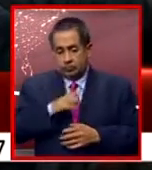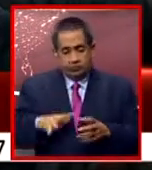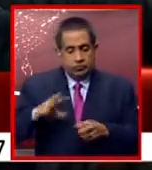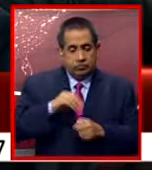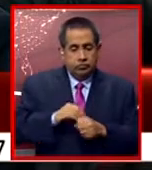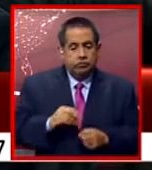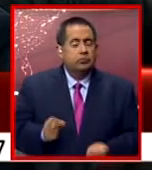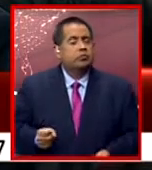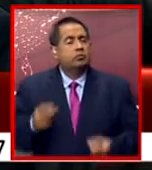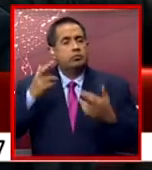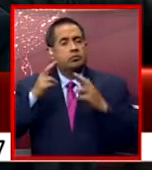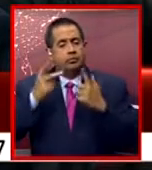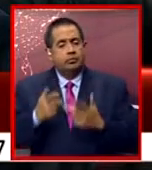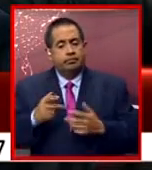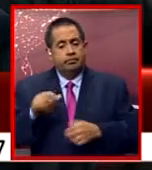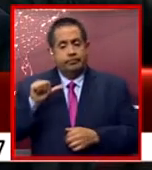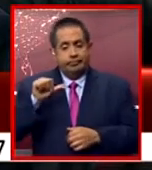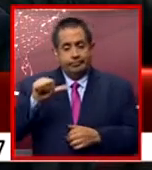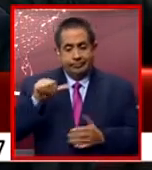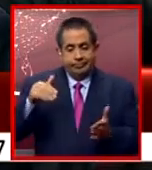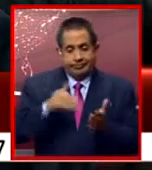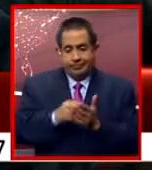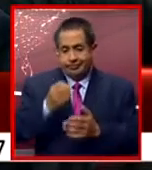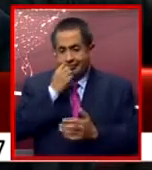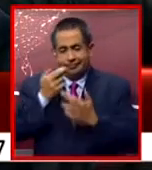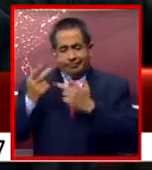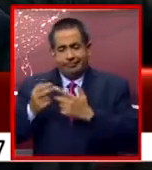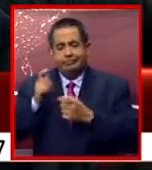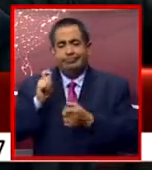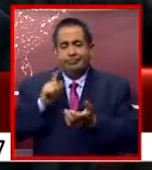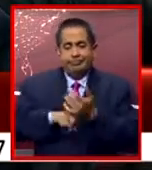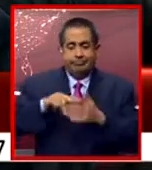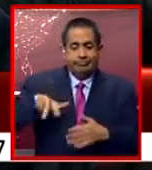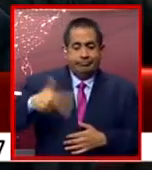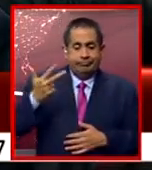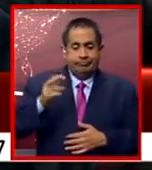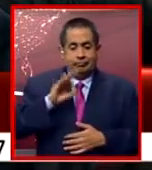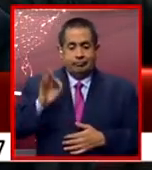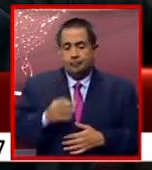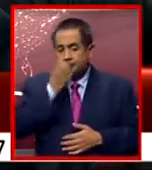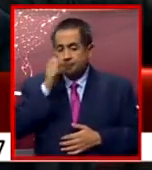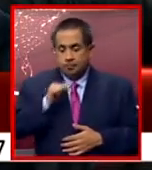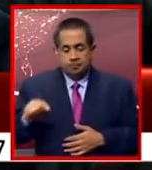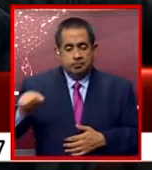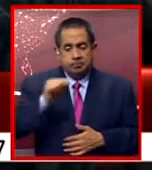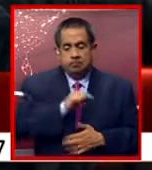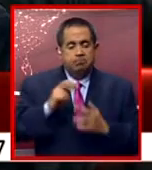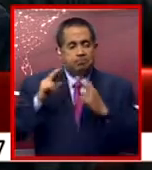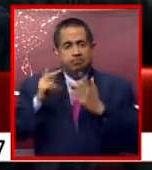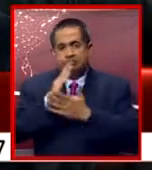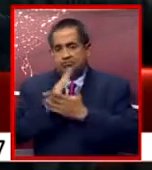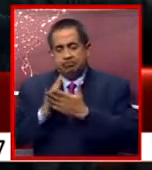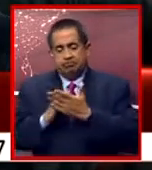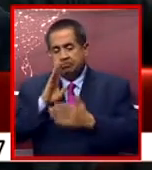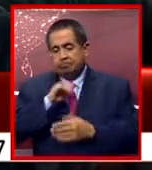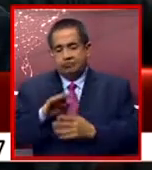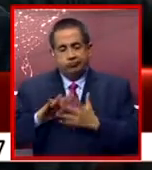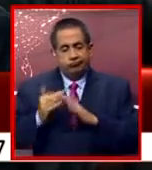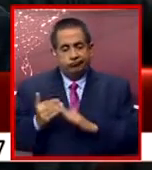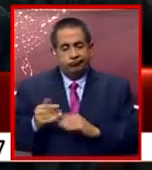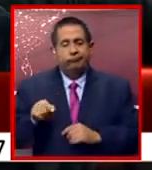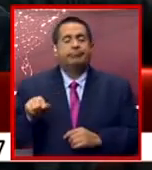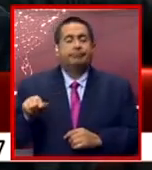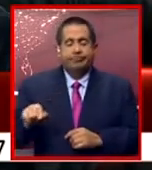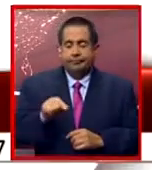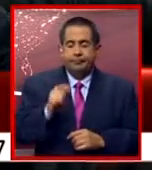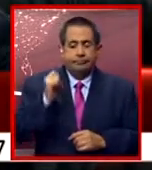Las escuelas que se dañaron son 16,000, es decir, el 13% de las escuelas de las zonas afectadas son las que tuvieron algún